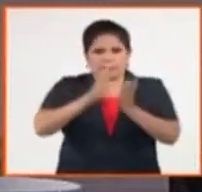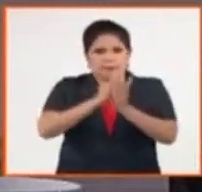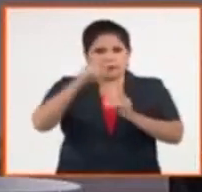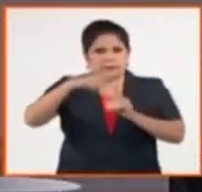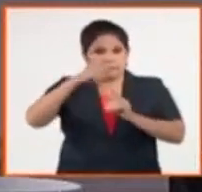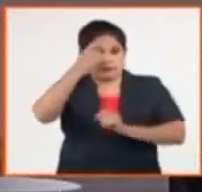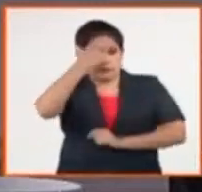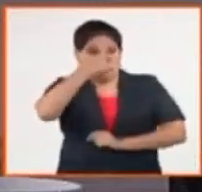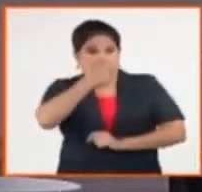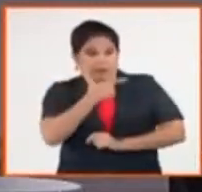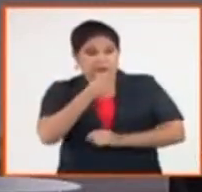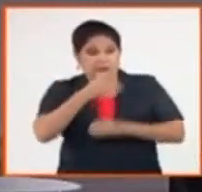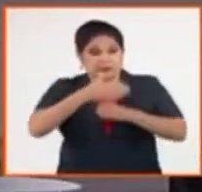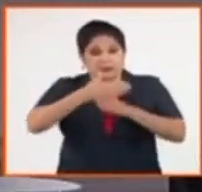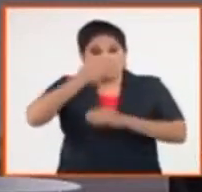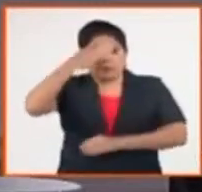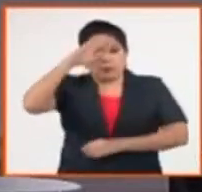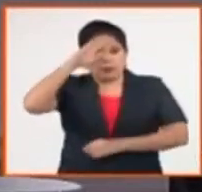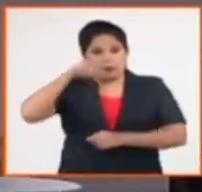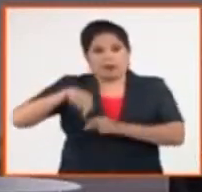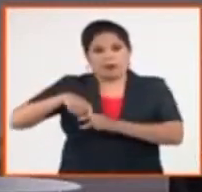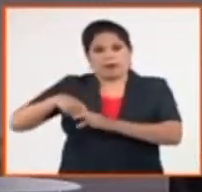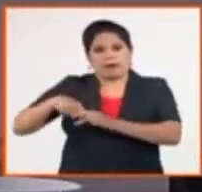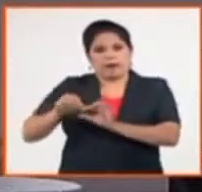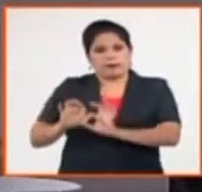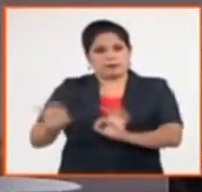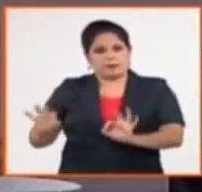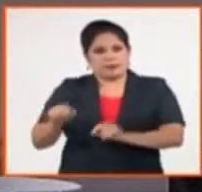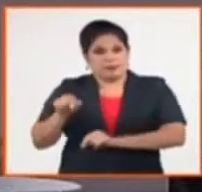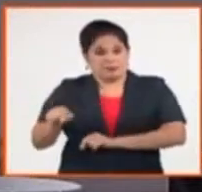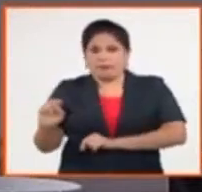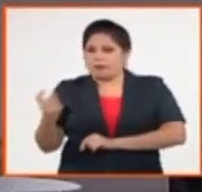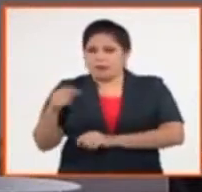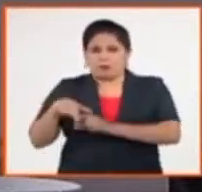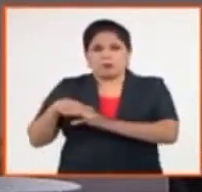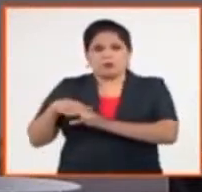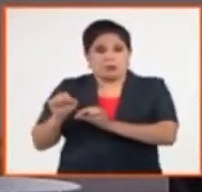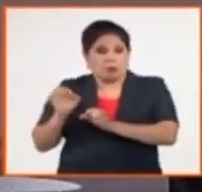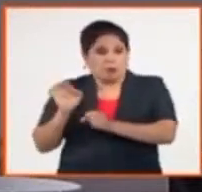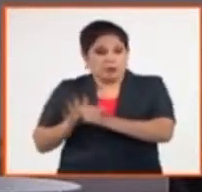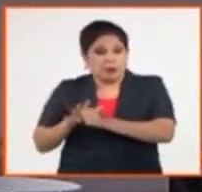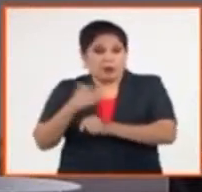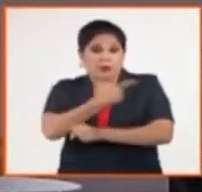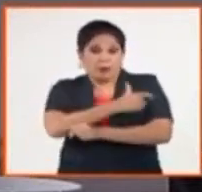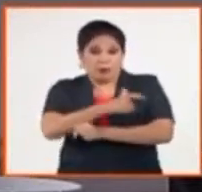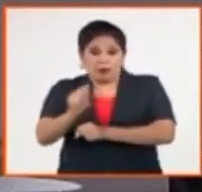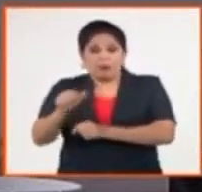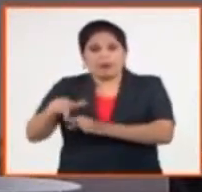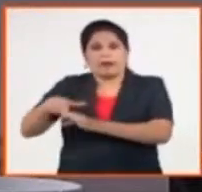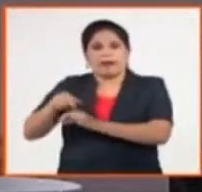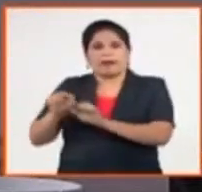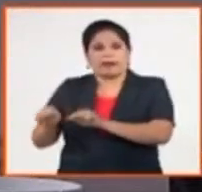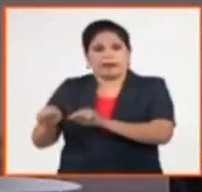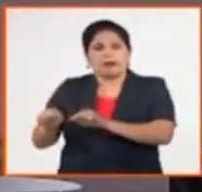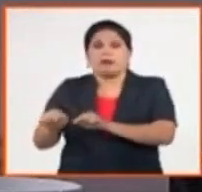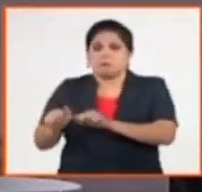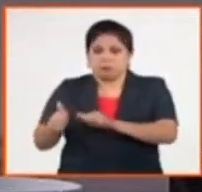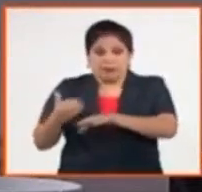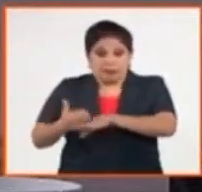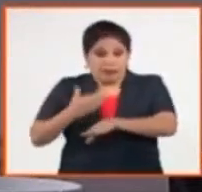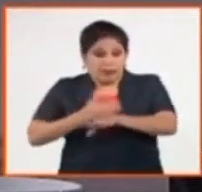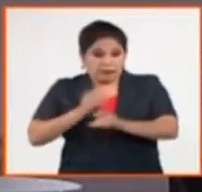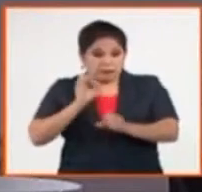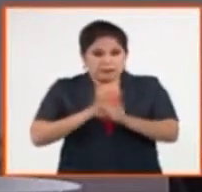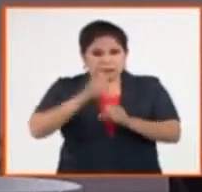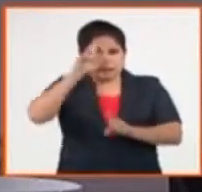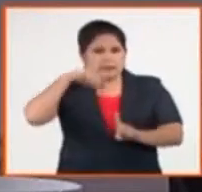Ávila, Santiago de Cuba y la Isla de la Juventud, que fue el primer municipio prácticamente que concluyó. Antes del inicio de septiembre, o